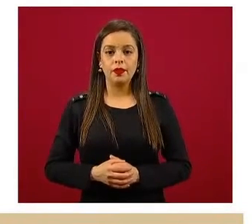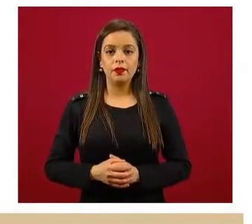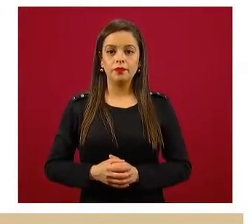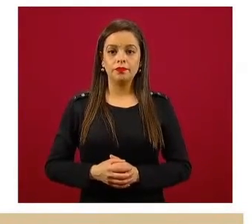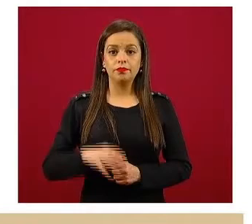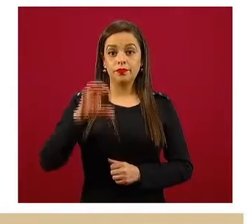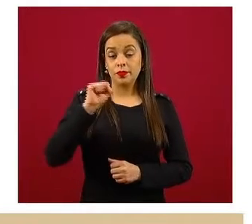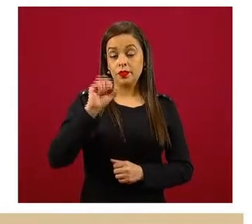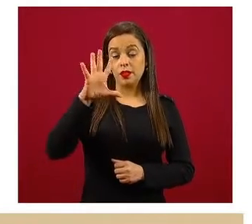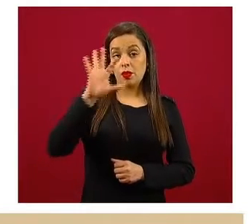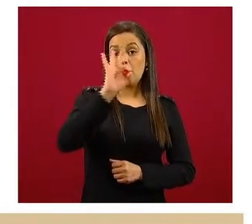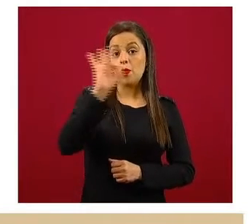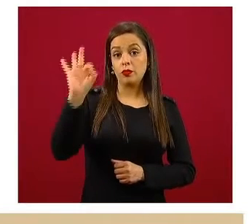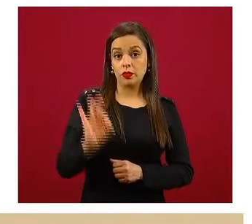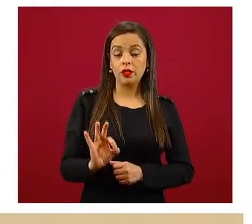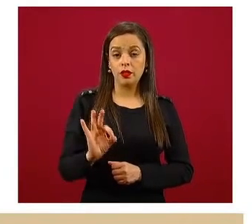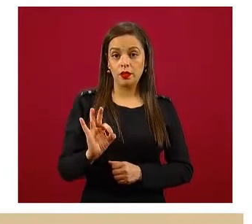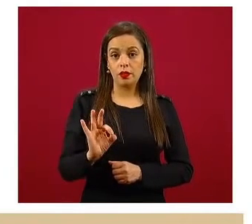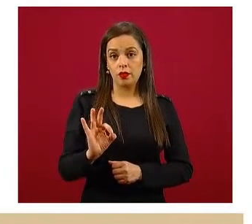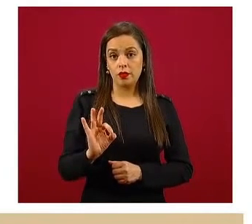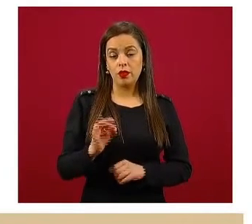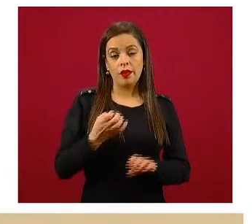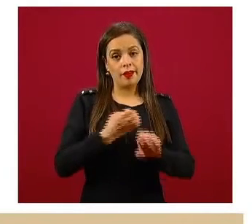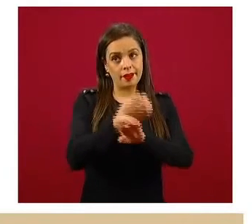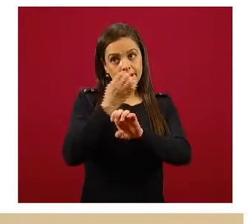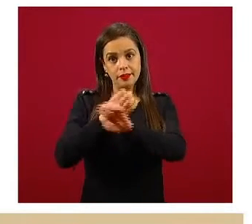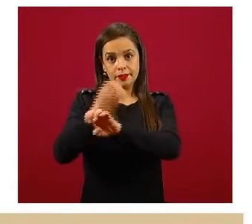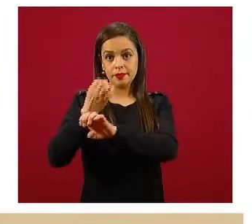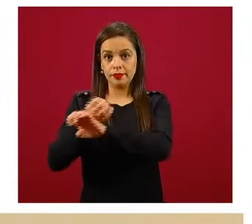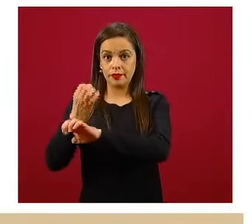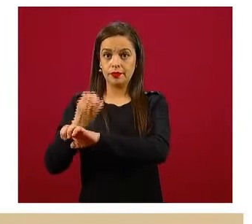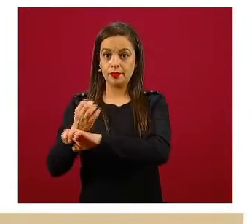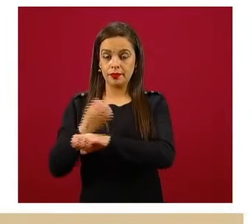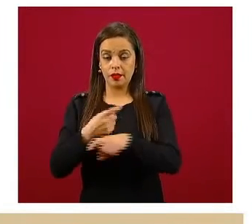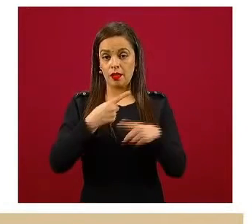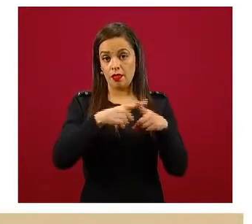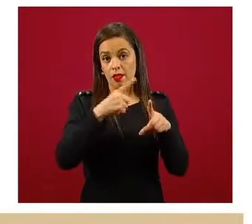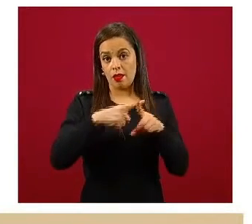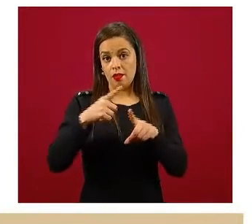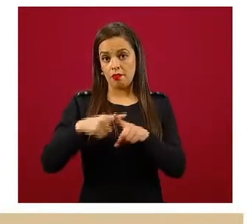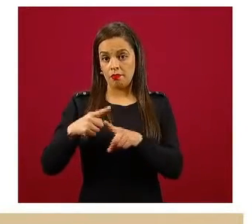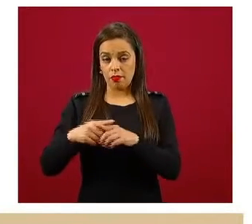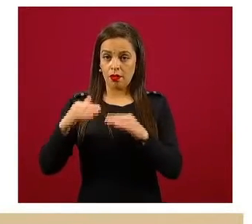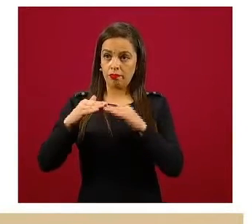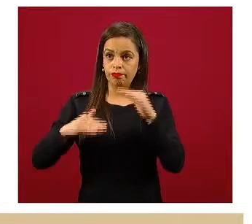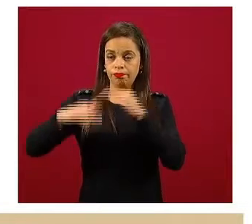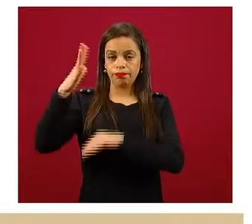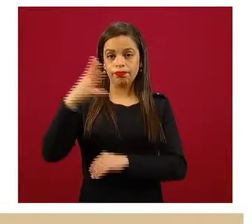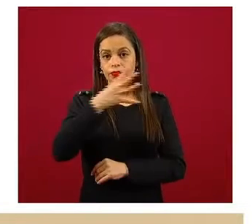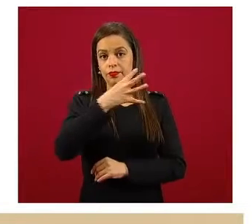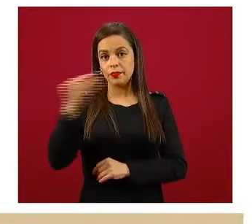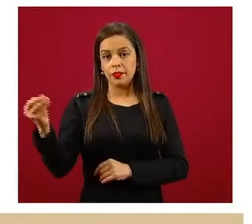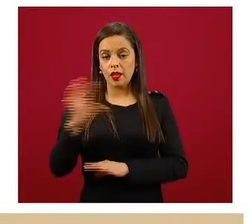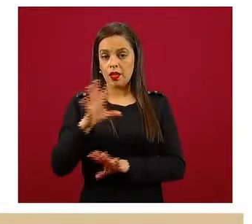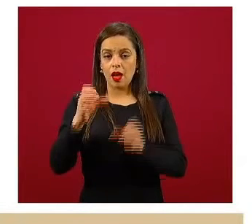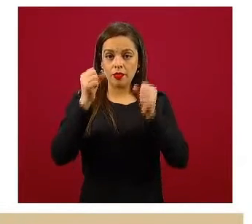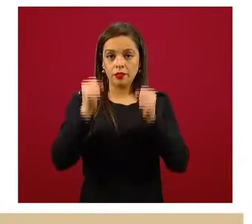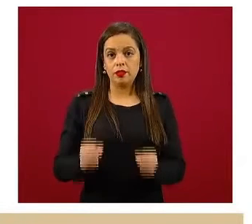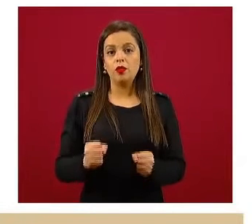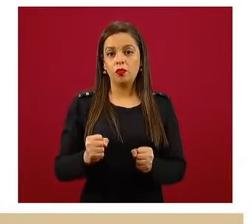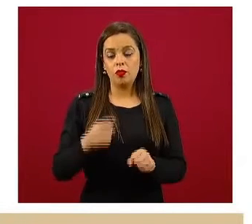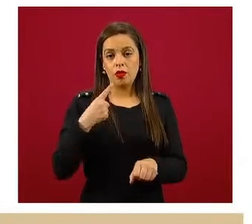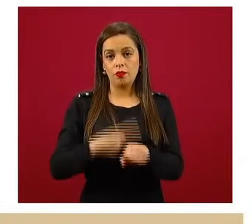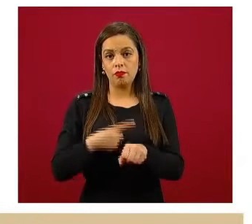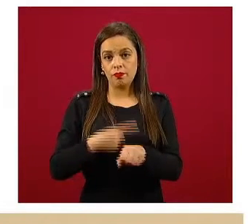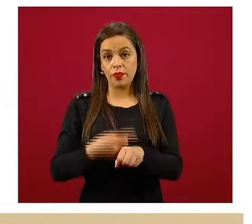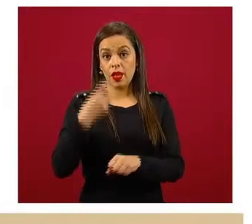el 65% de las entidades federativas tienen más de 500 casos confirmados. Eso es un número que todavía